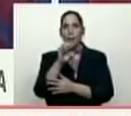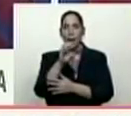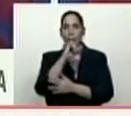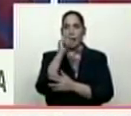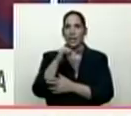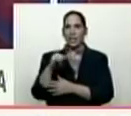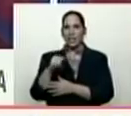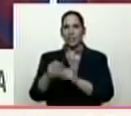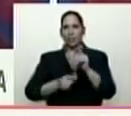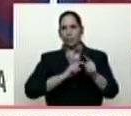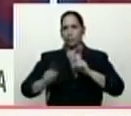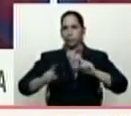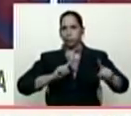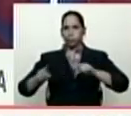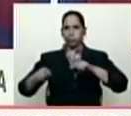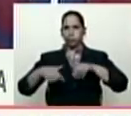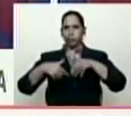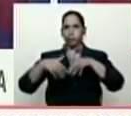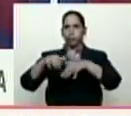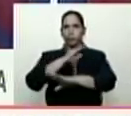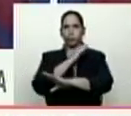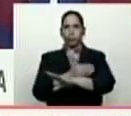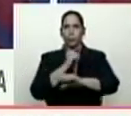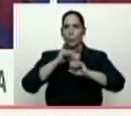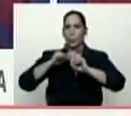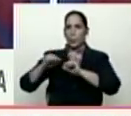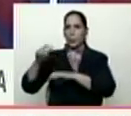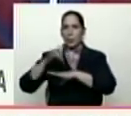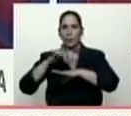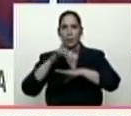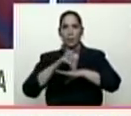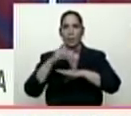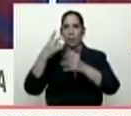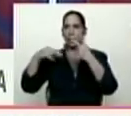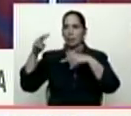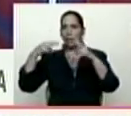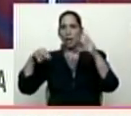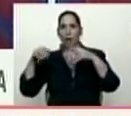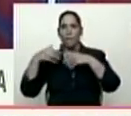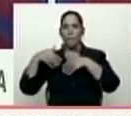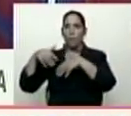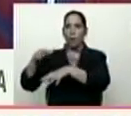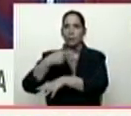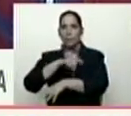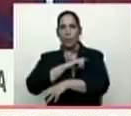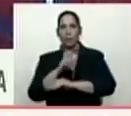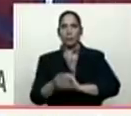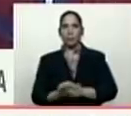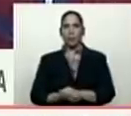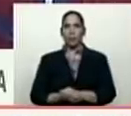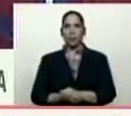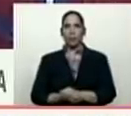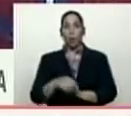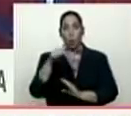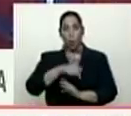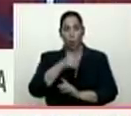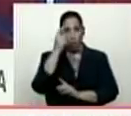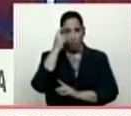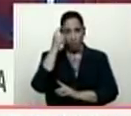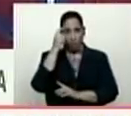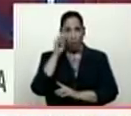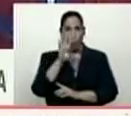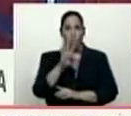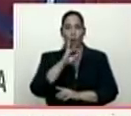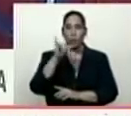los valles de Cúcuta en movimiento táctico para distraer a las fuerzas realistas. Considerando que un día como hoy, el